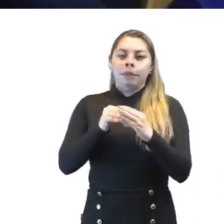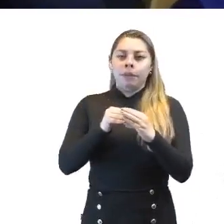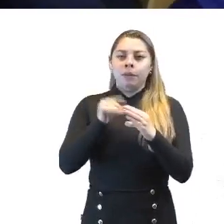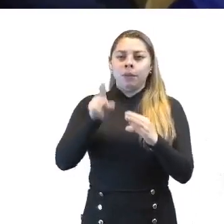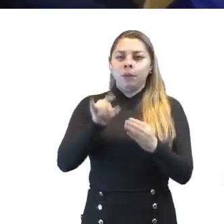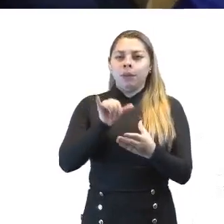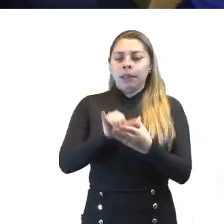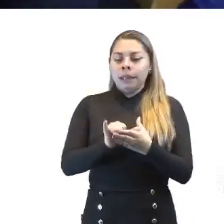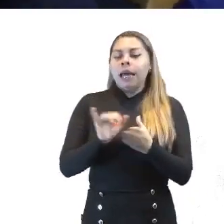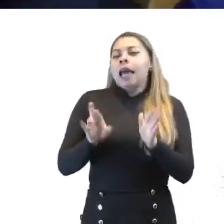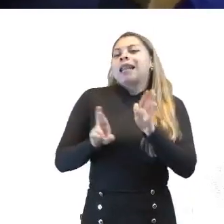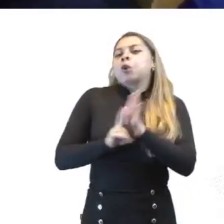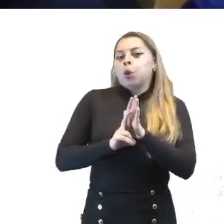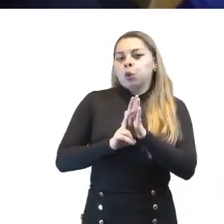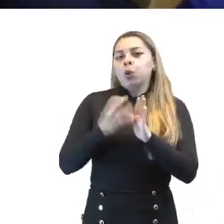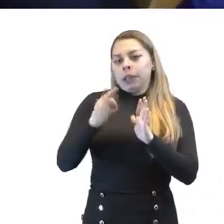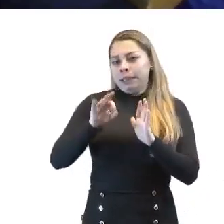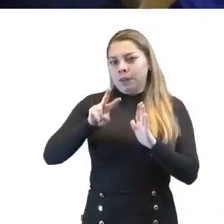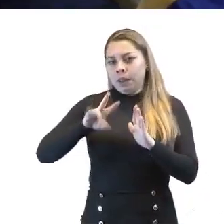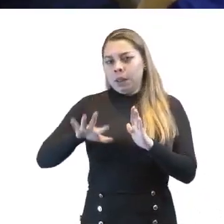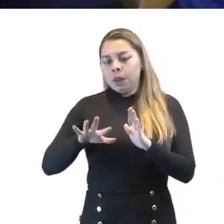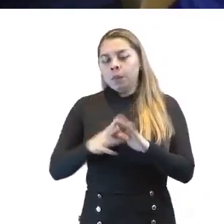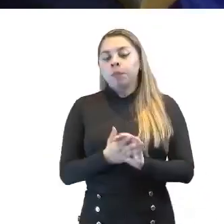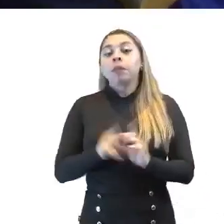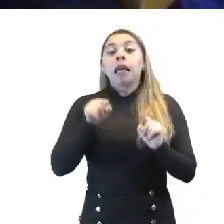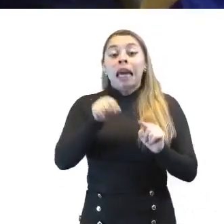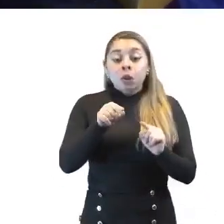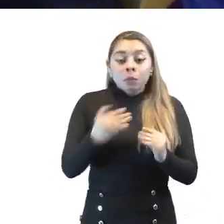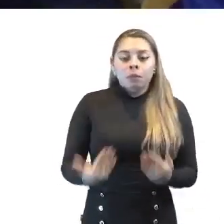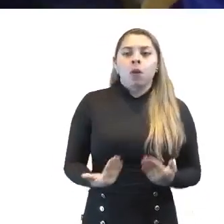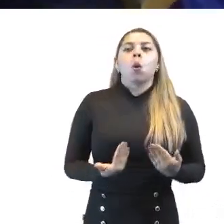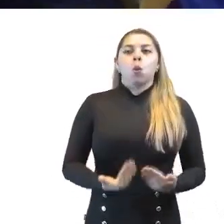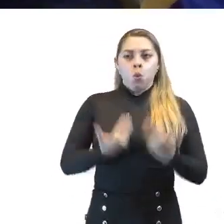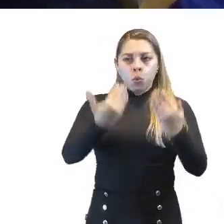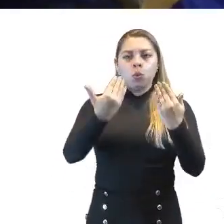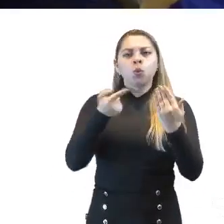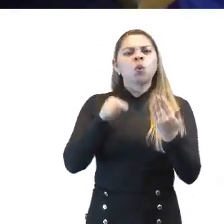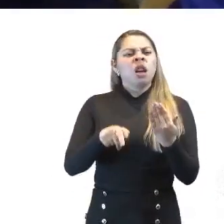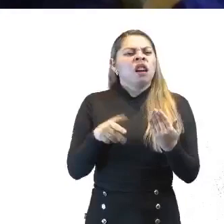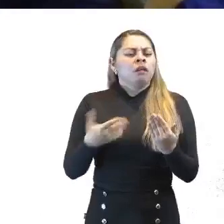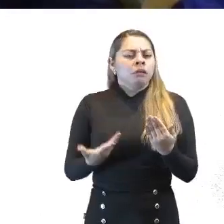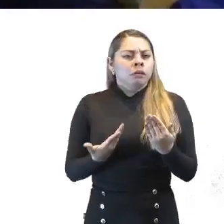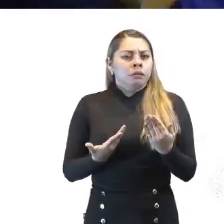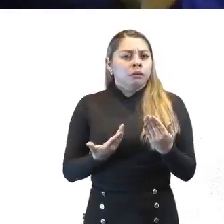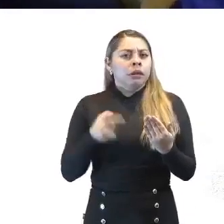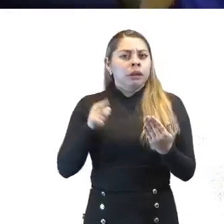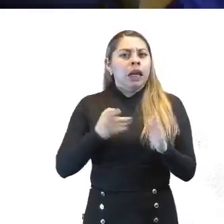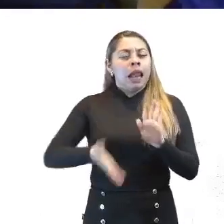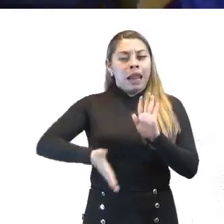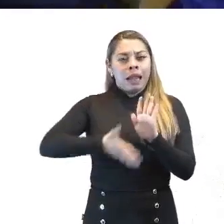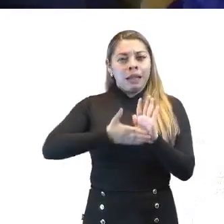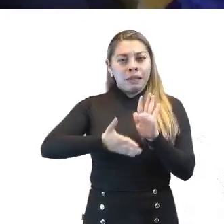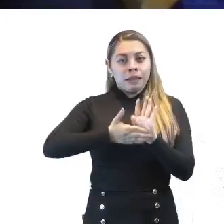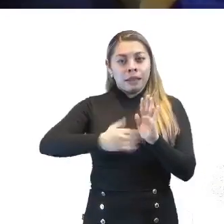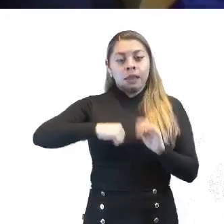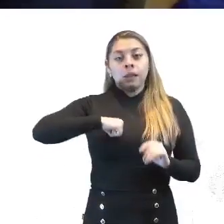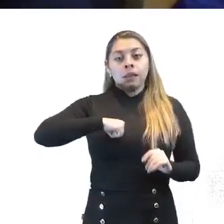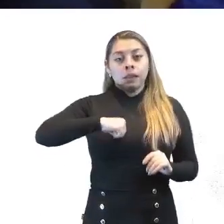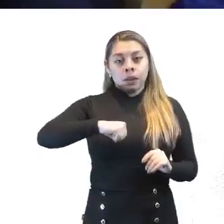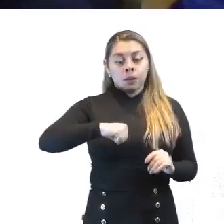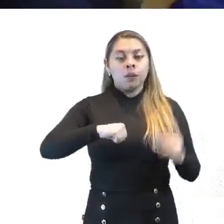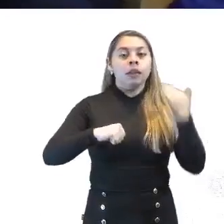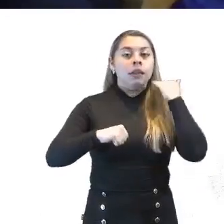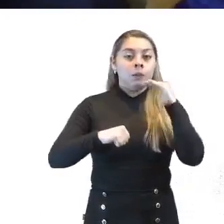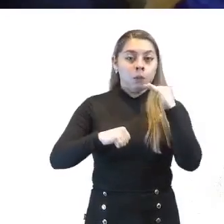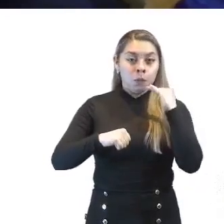esta resolución y que ello contribuya a la garantía de los derechos de las